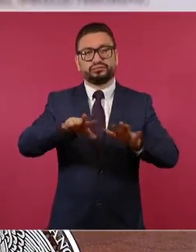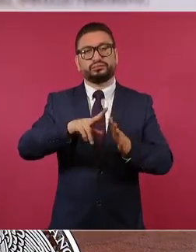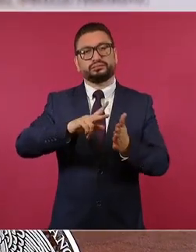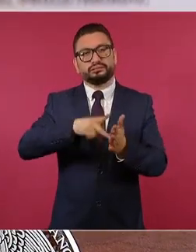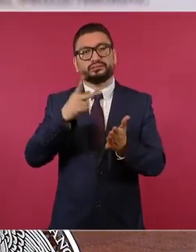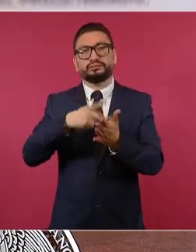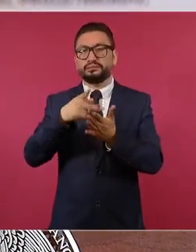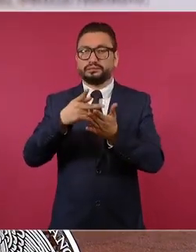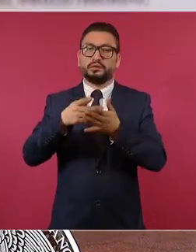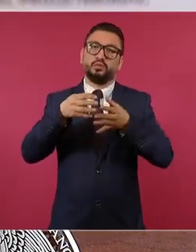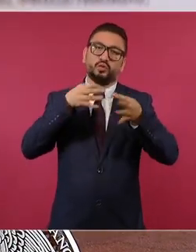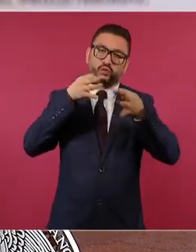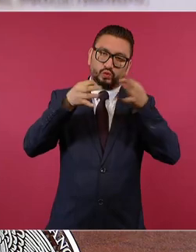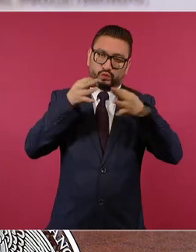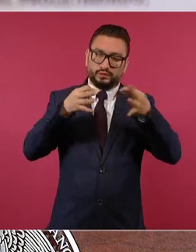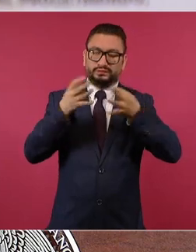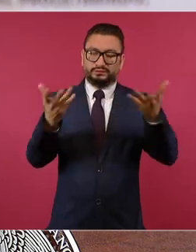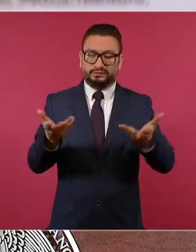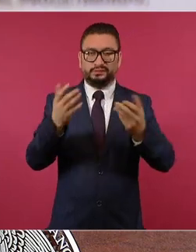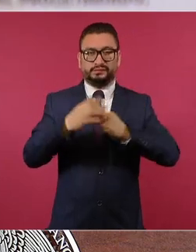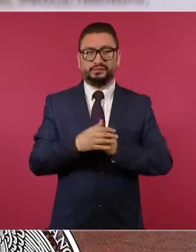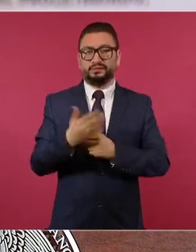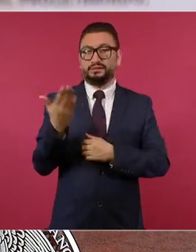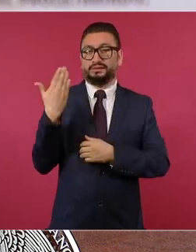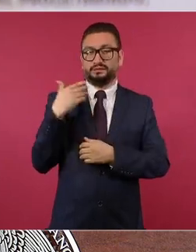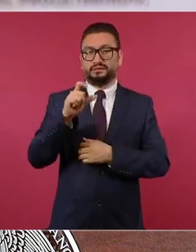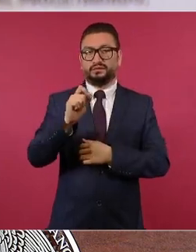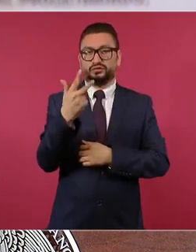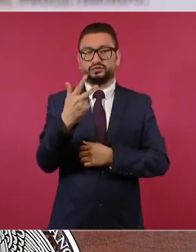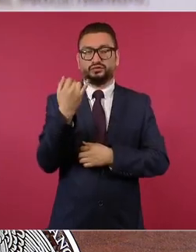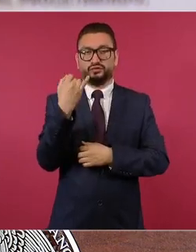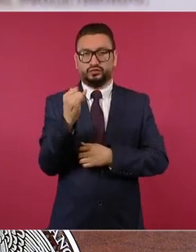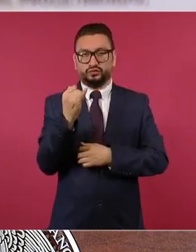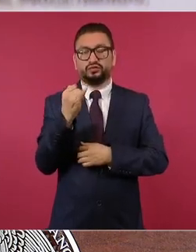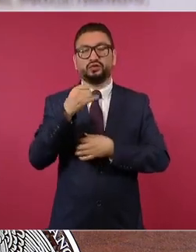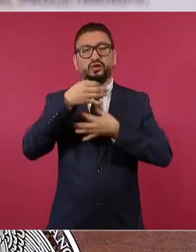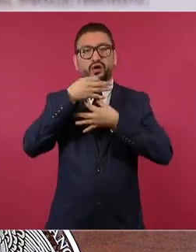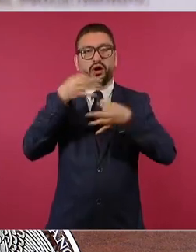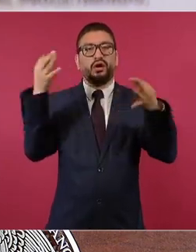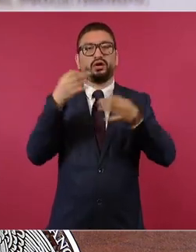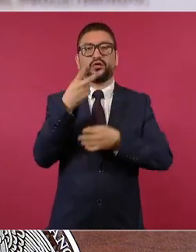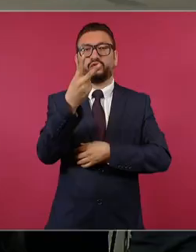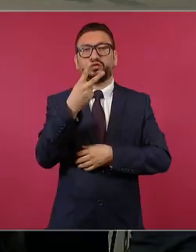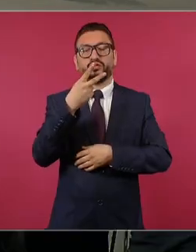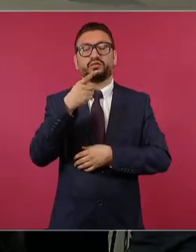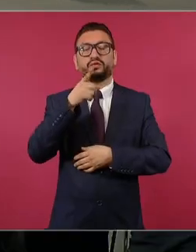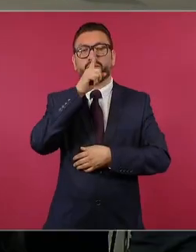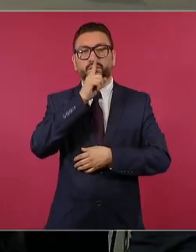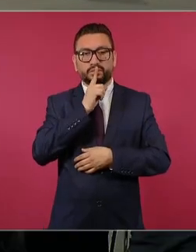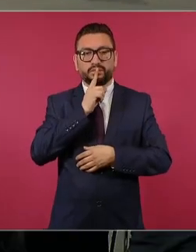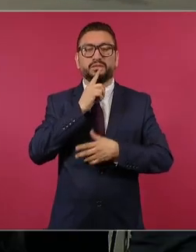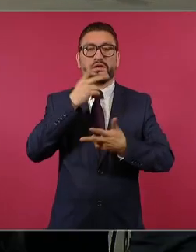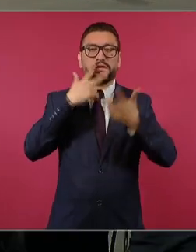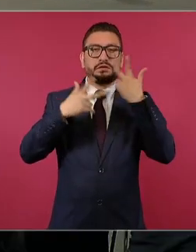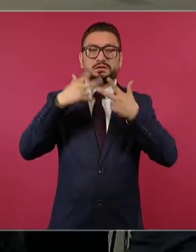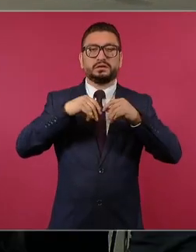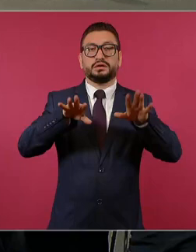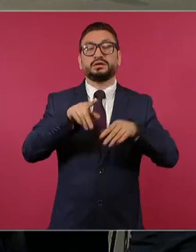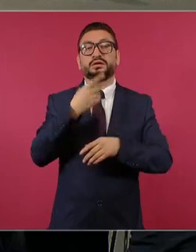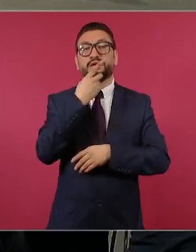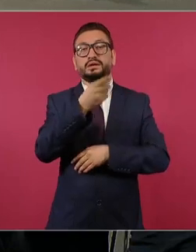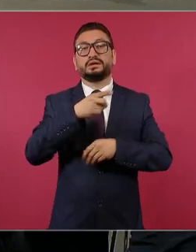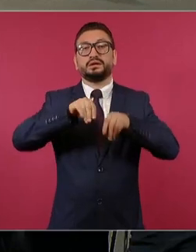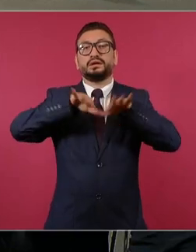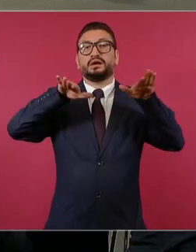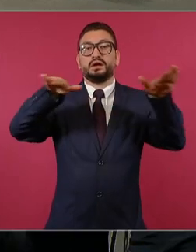vuelve noticia por alguna razón, el pasado 28 de junio circularon 2 noticias falsas sobre supuestas inundaciones